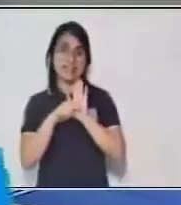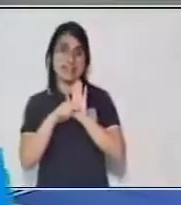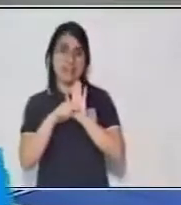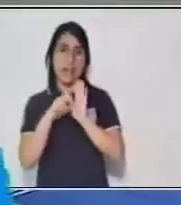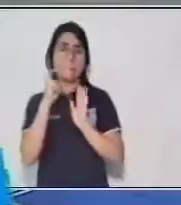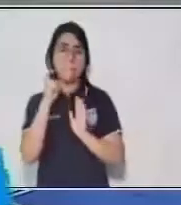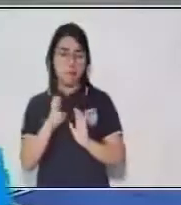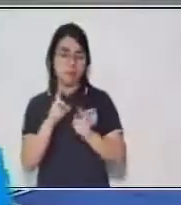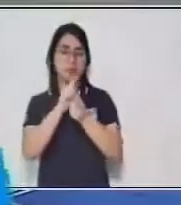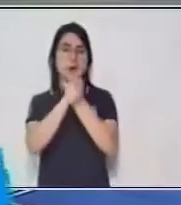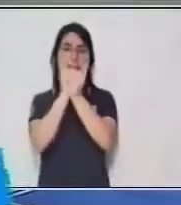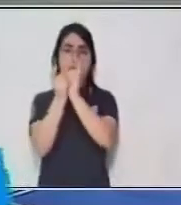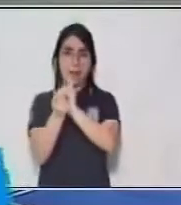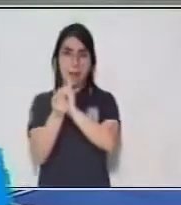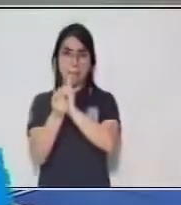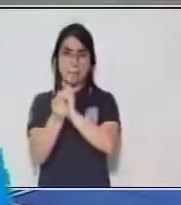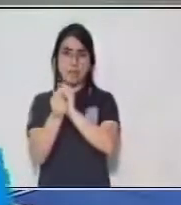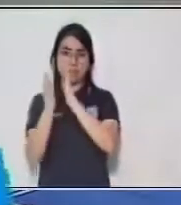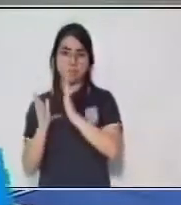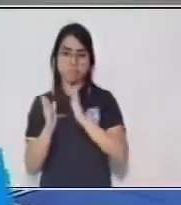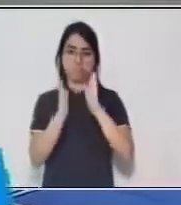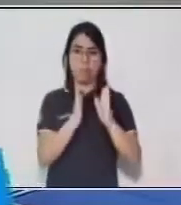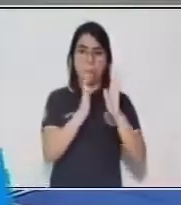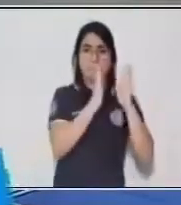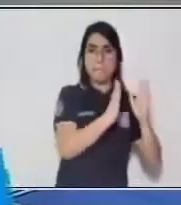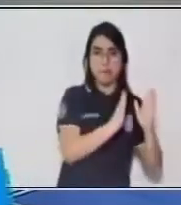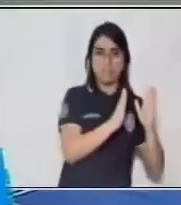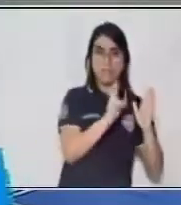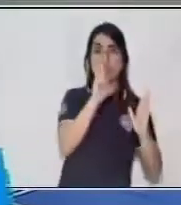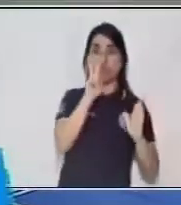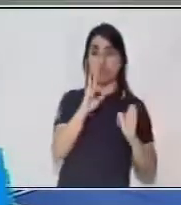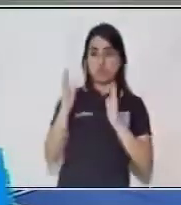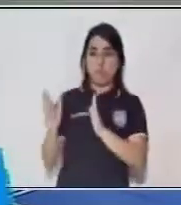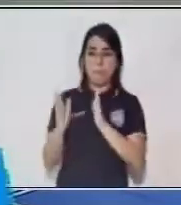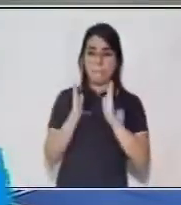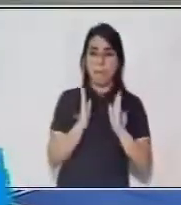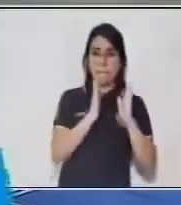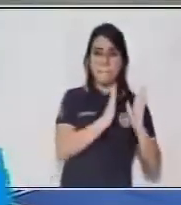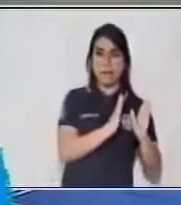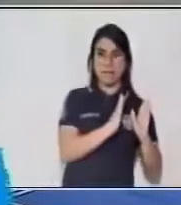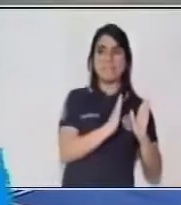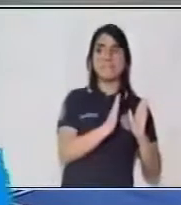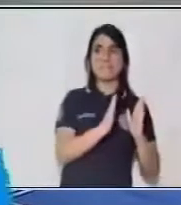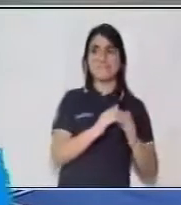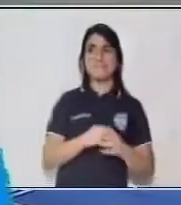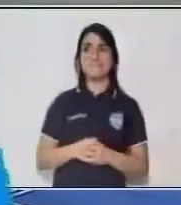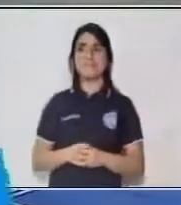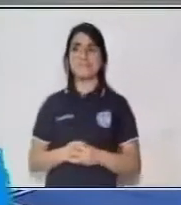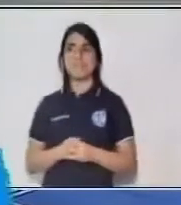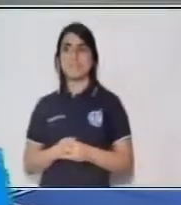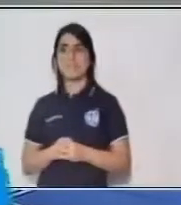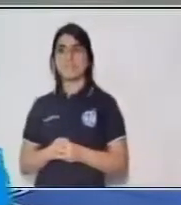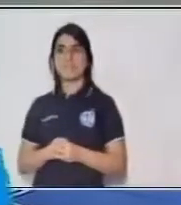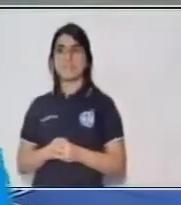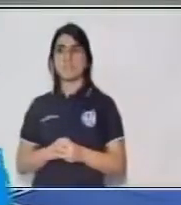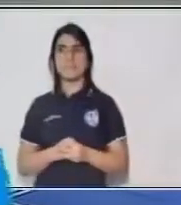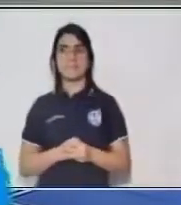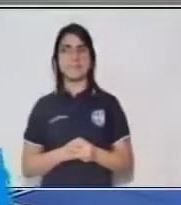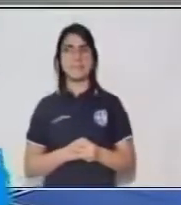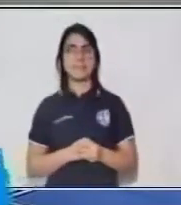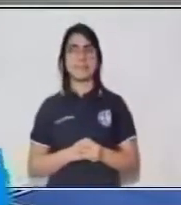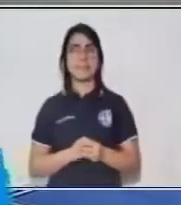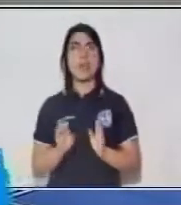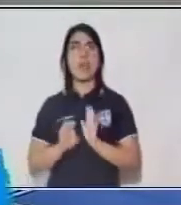aquí teníamos 2,9. Este punto se va a correr. Todos los puntos que teníamos anteriormente se van a